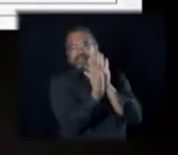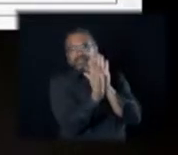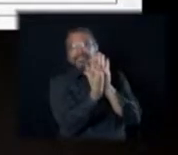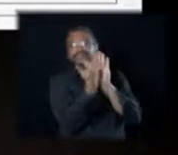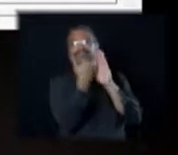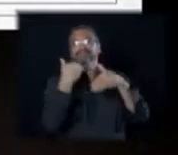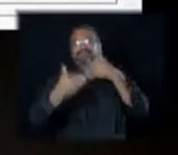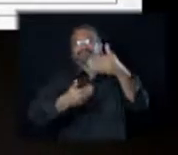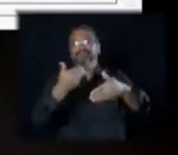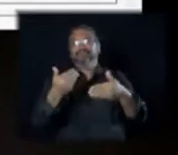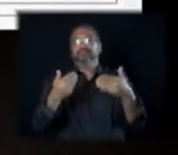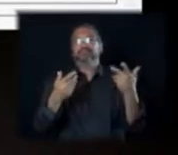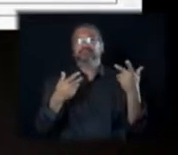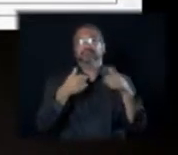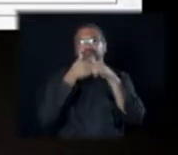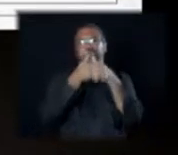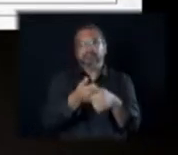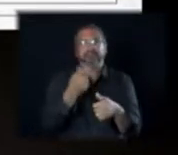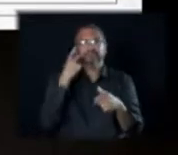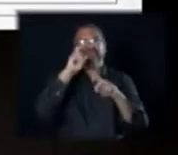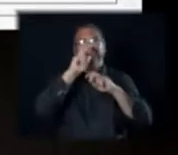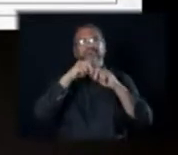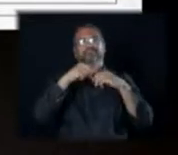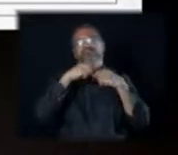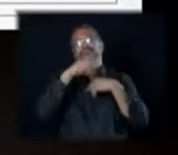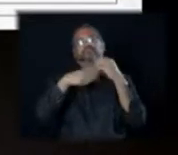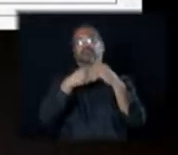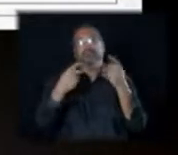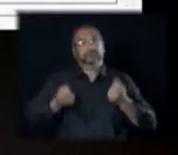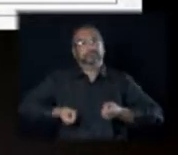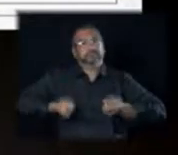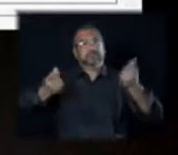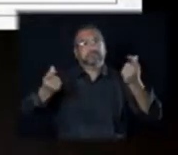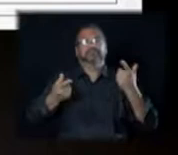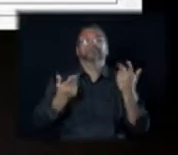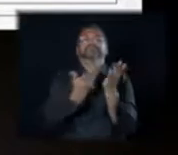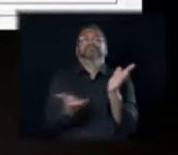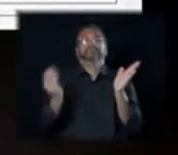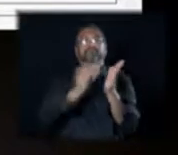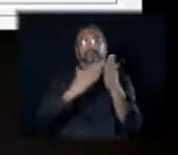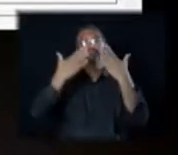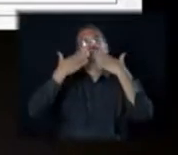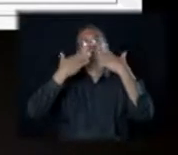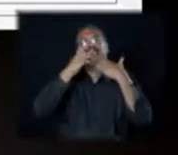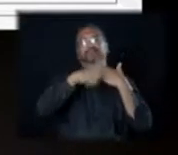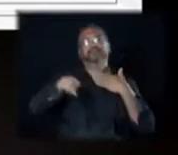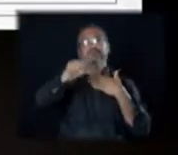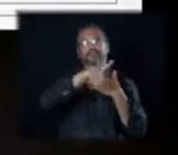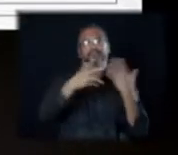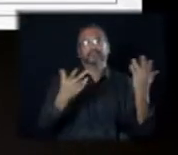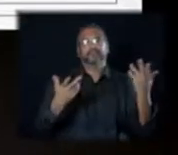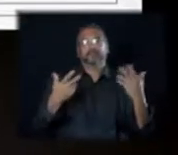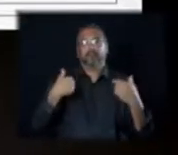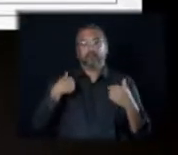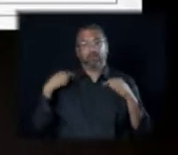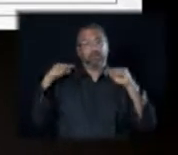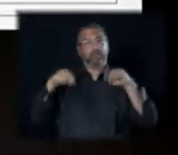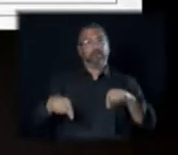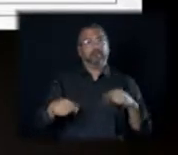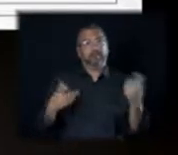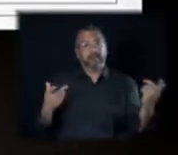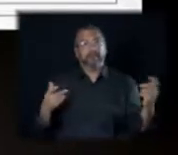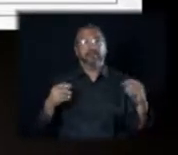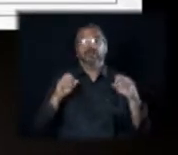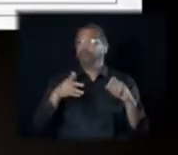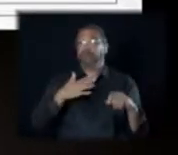segundo paso de nuestro proceso para evitar gastos innecesarios. Muchas gracias a todos por la oportunidad de participar en esta